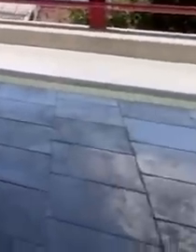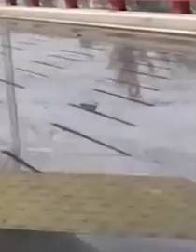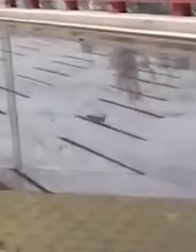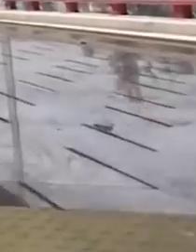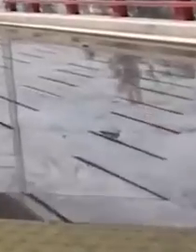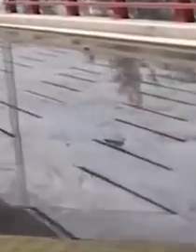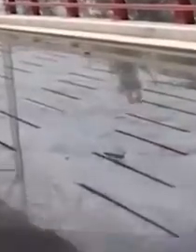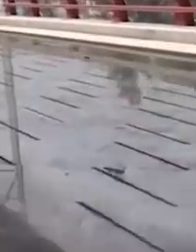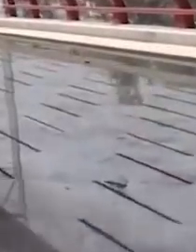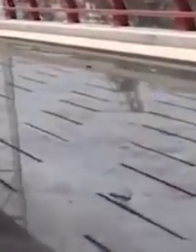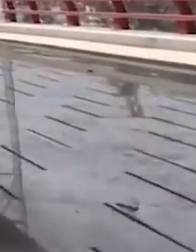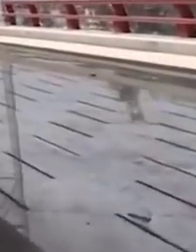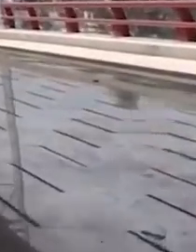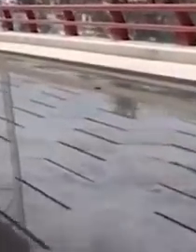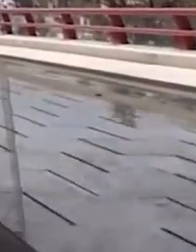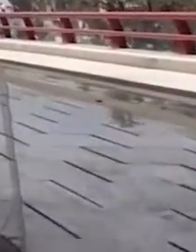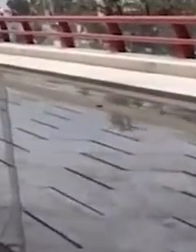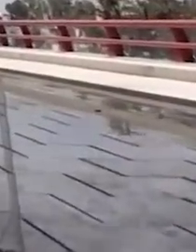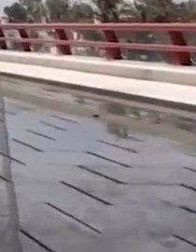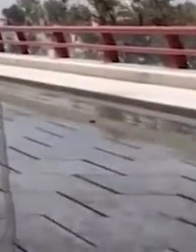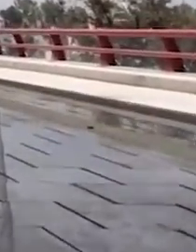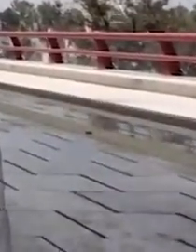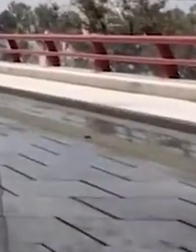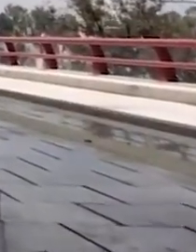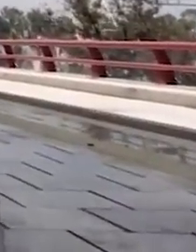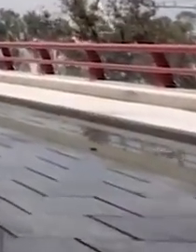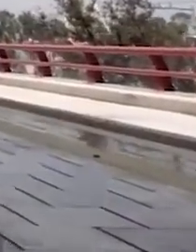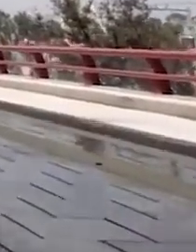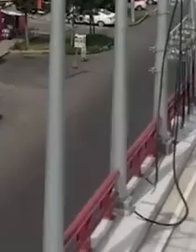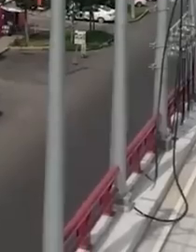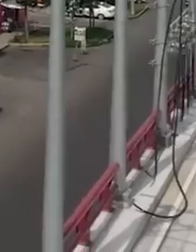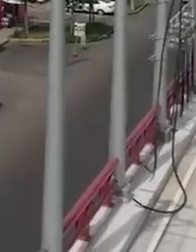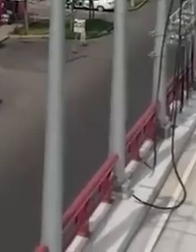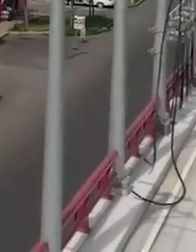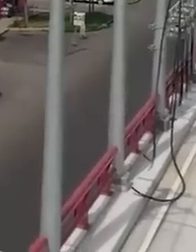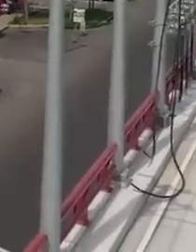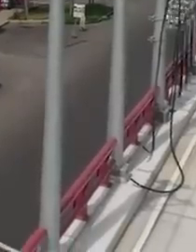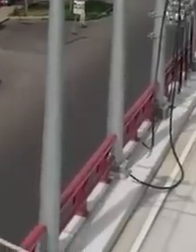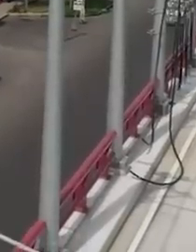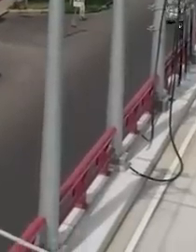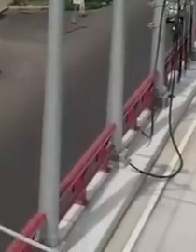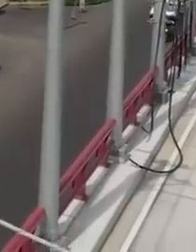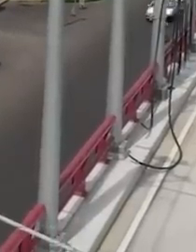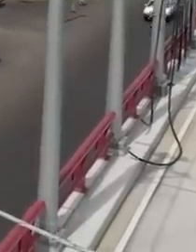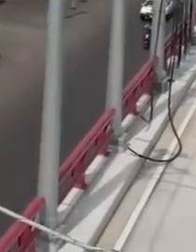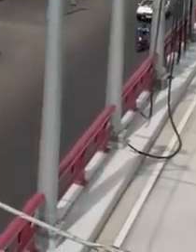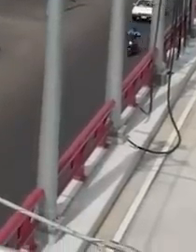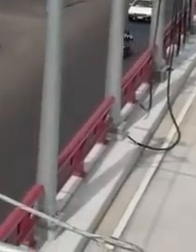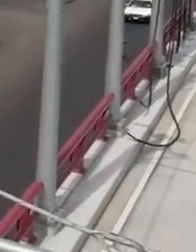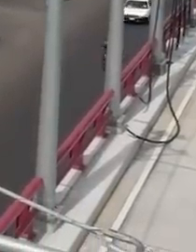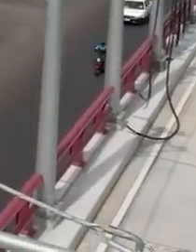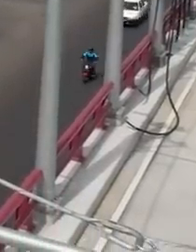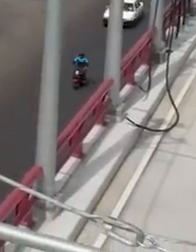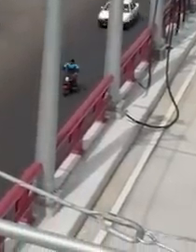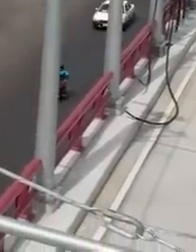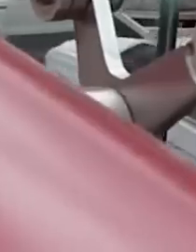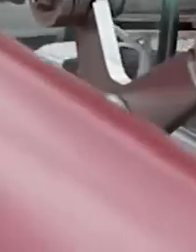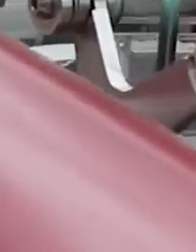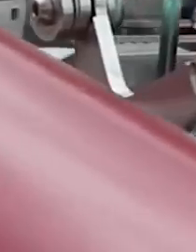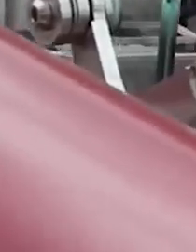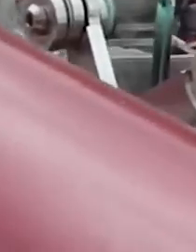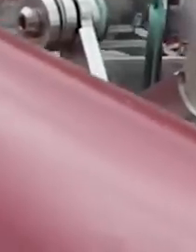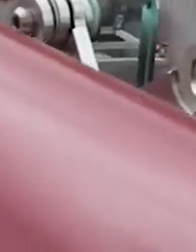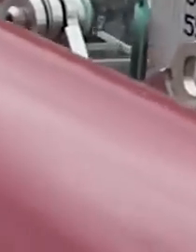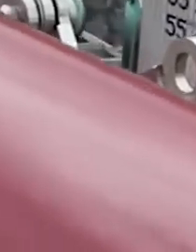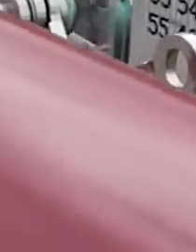utilizaron 7.997 metros cuadrados de loseta tipo mármol, 76.5 kilómetros de cable de conducción eléctrica,